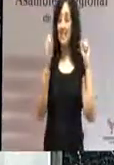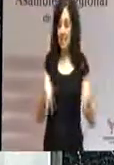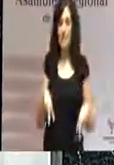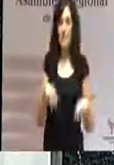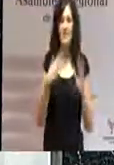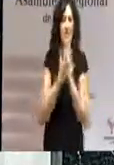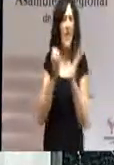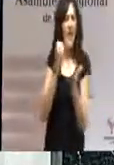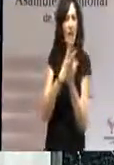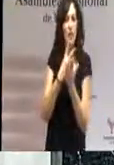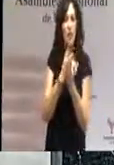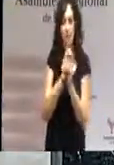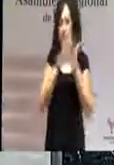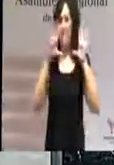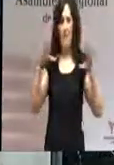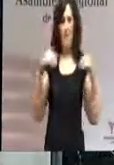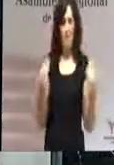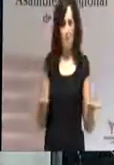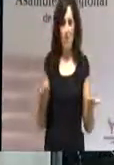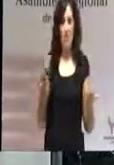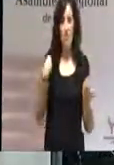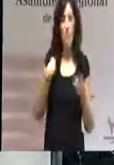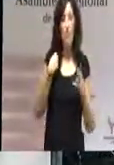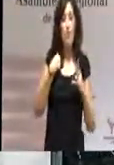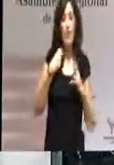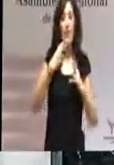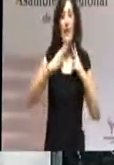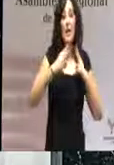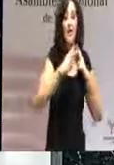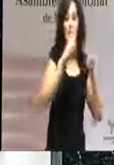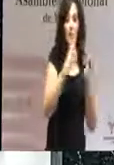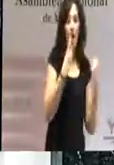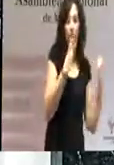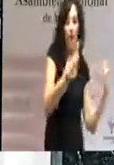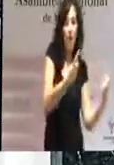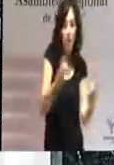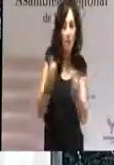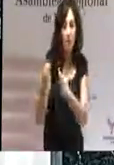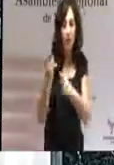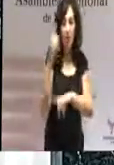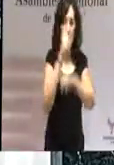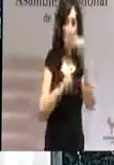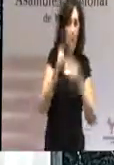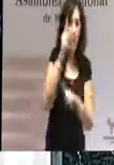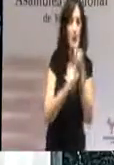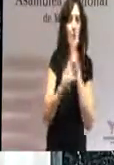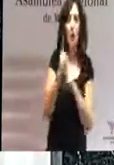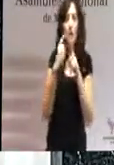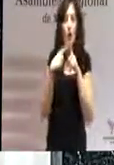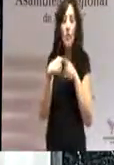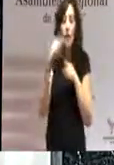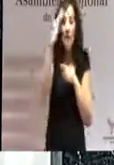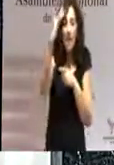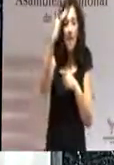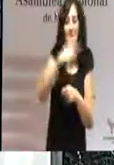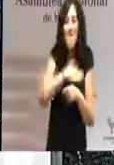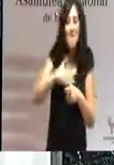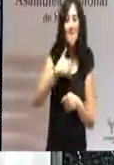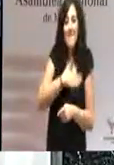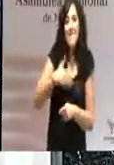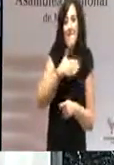claro: dar las respuestas a las necesidades, problemas y expectativas de